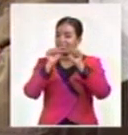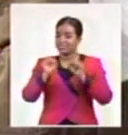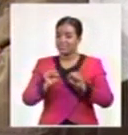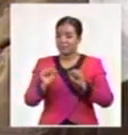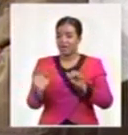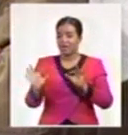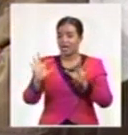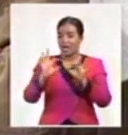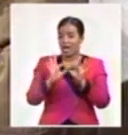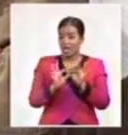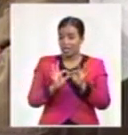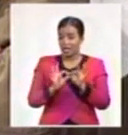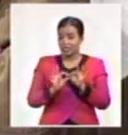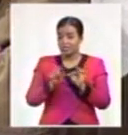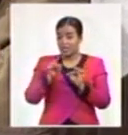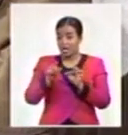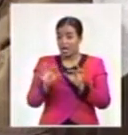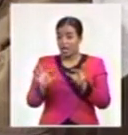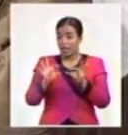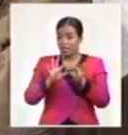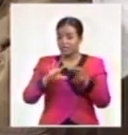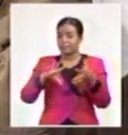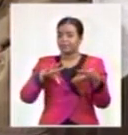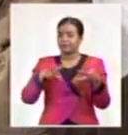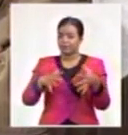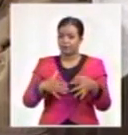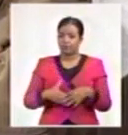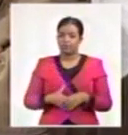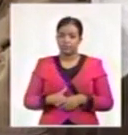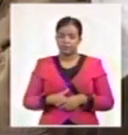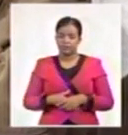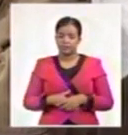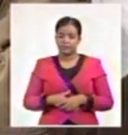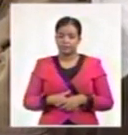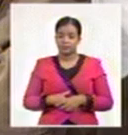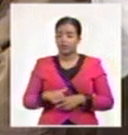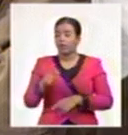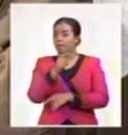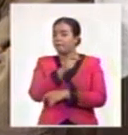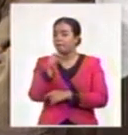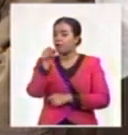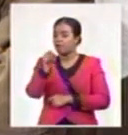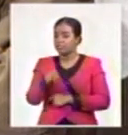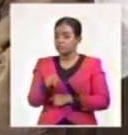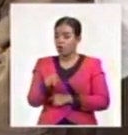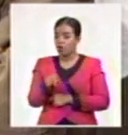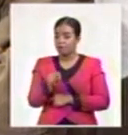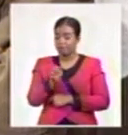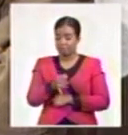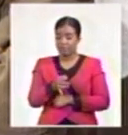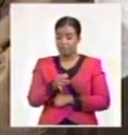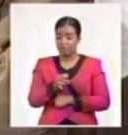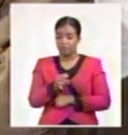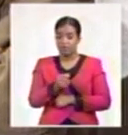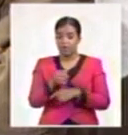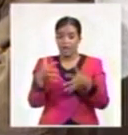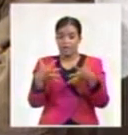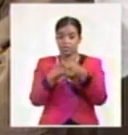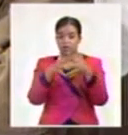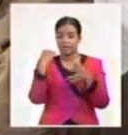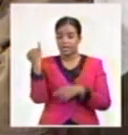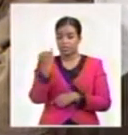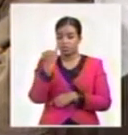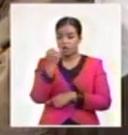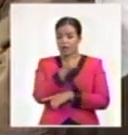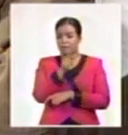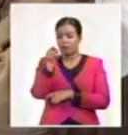son alianzas en conflicto. El profesor Roberto González del IRRI tenía una expresión